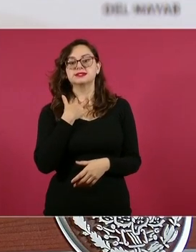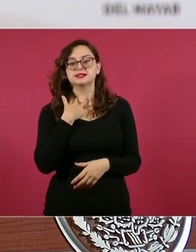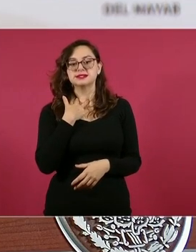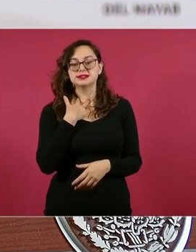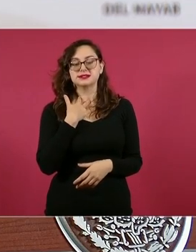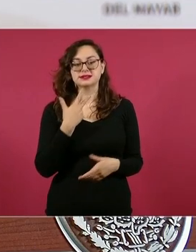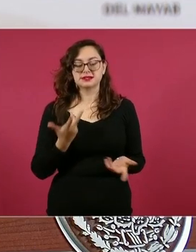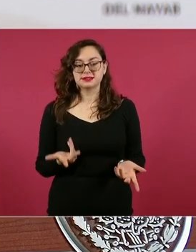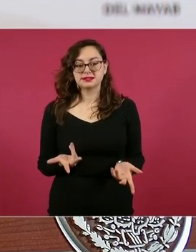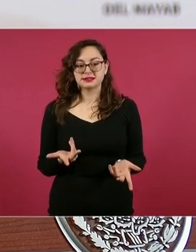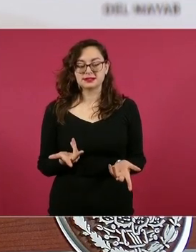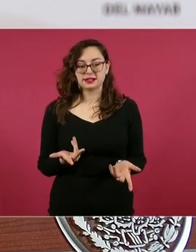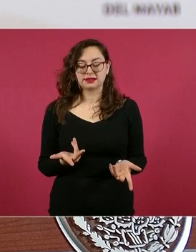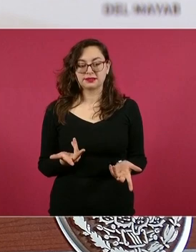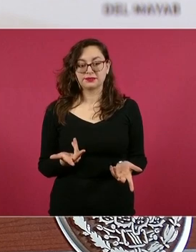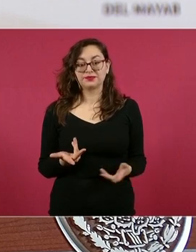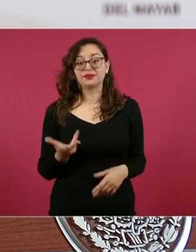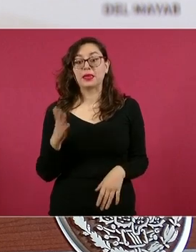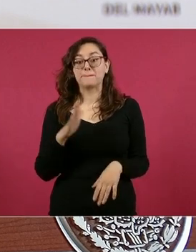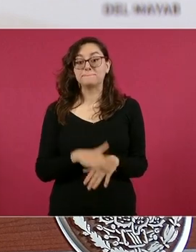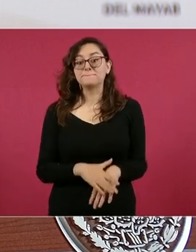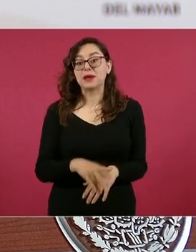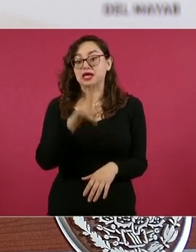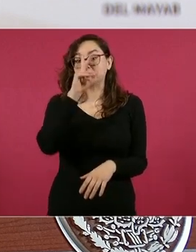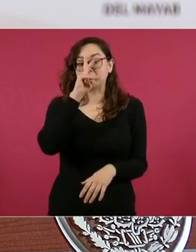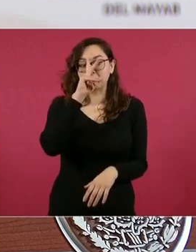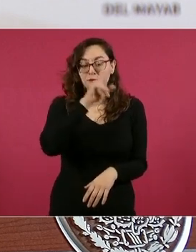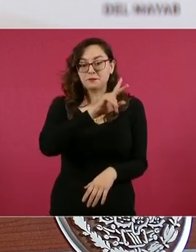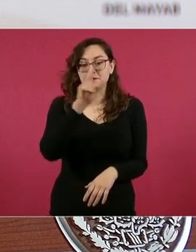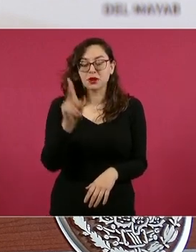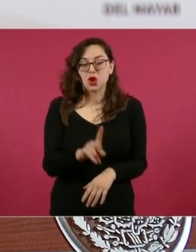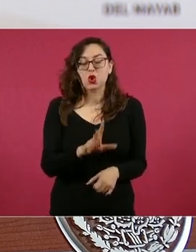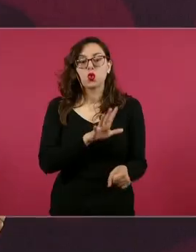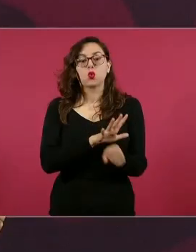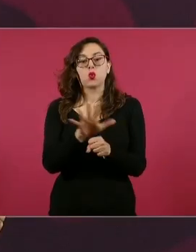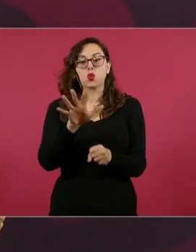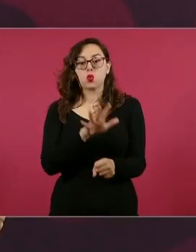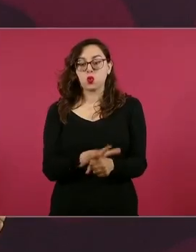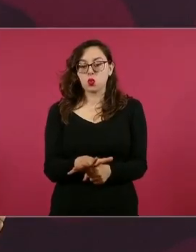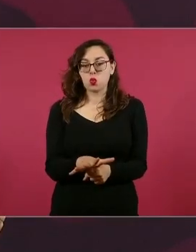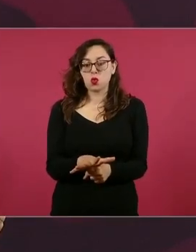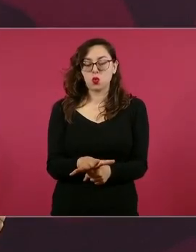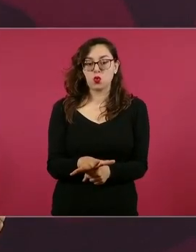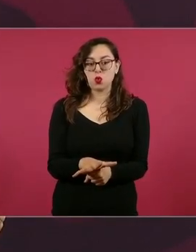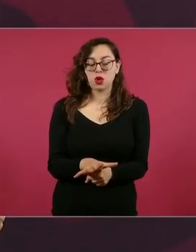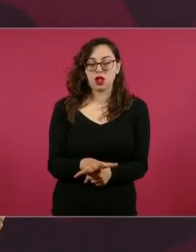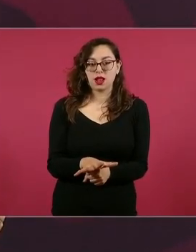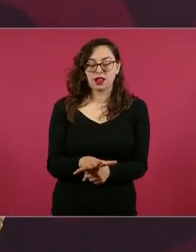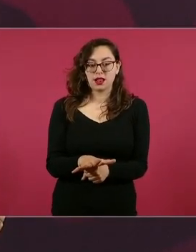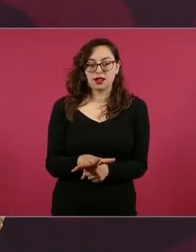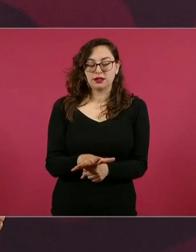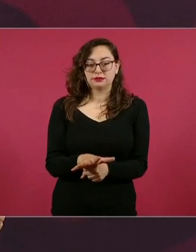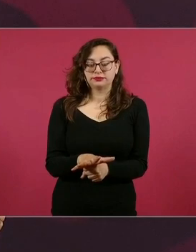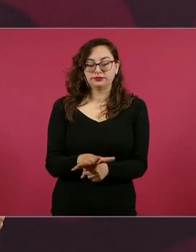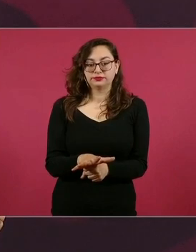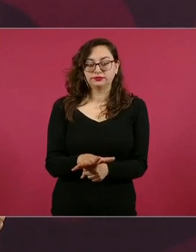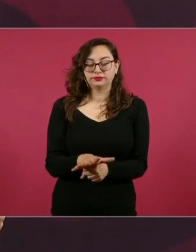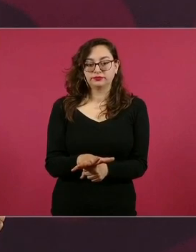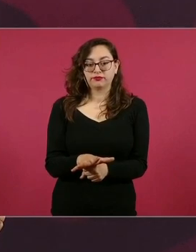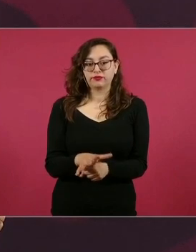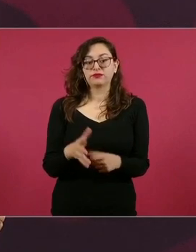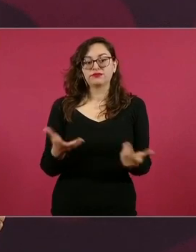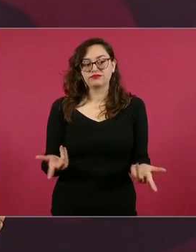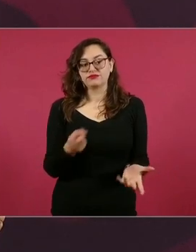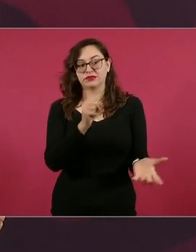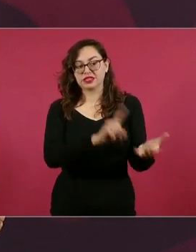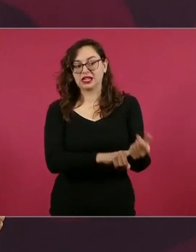informativo o la manipulación va de la mano va acompañada de